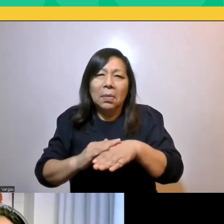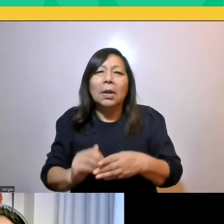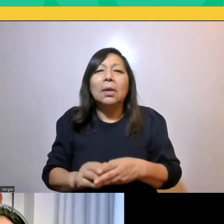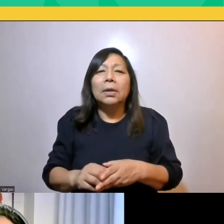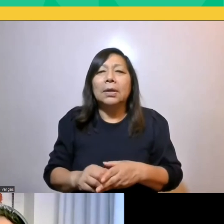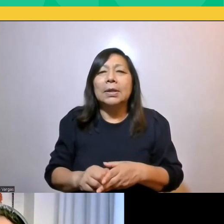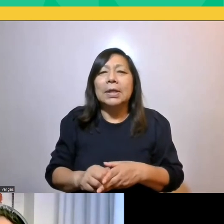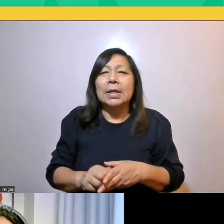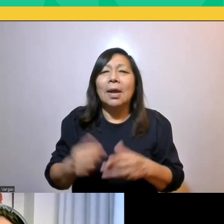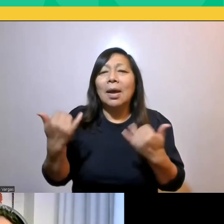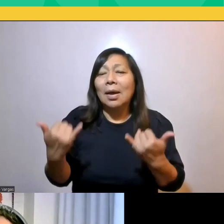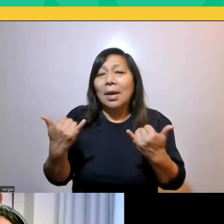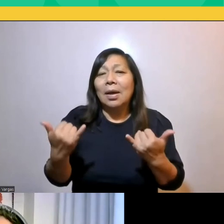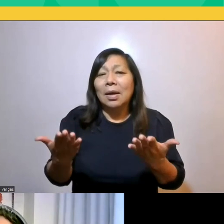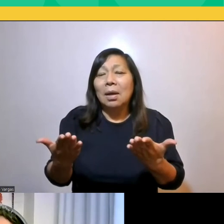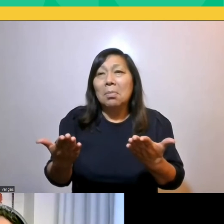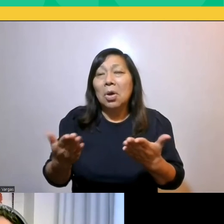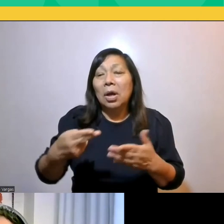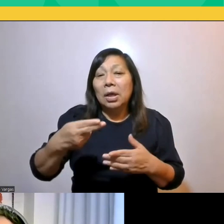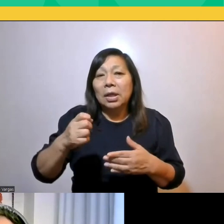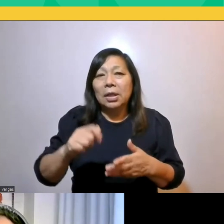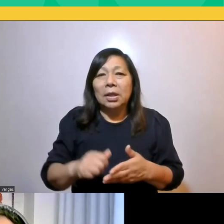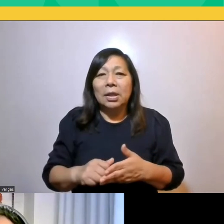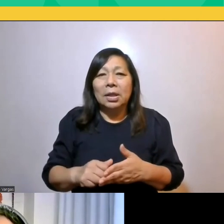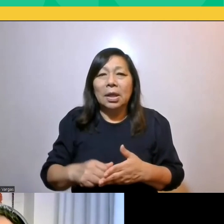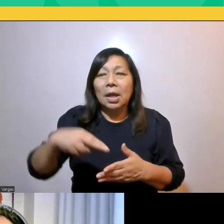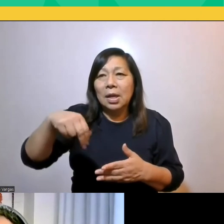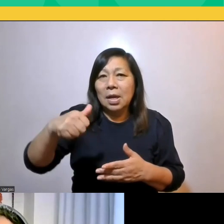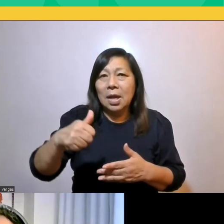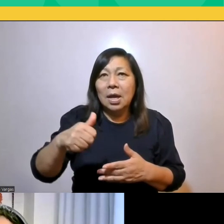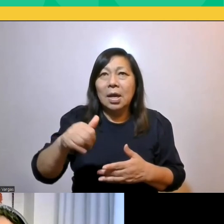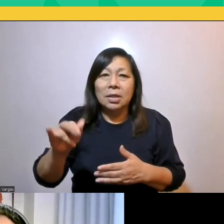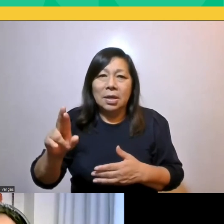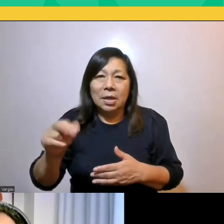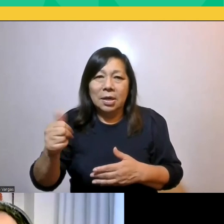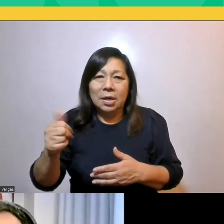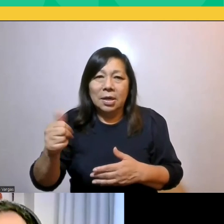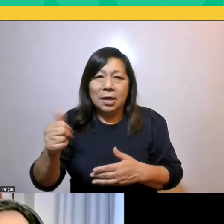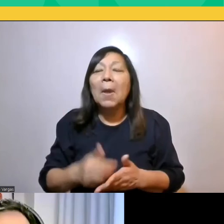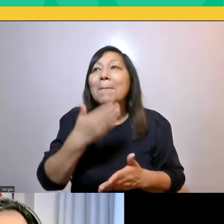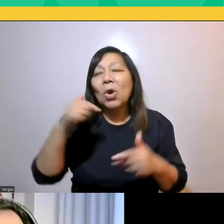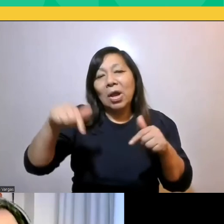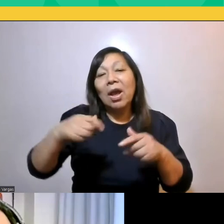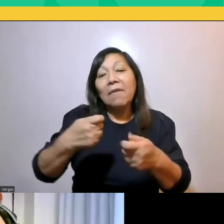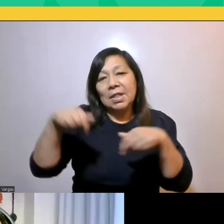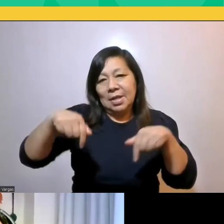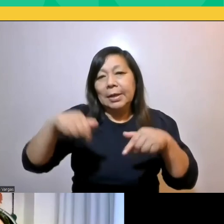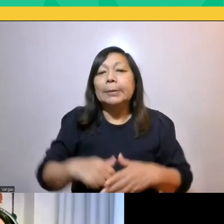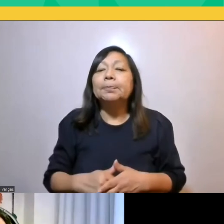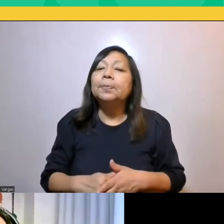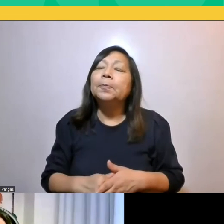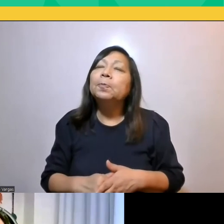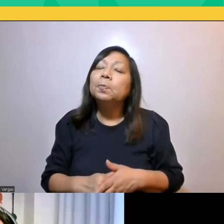europea. Acá, como hidratante, yo recomendaría el Nayara. Ujú, ujú. Ok. Y al